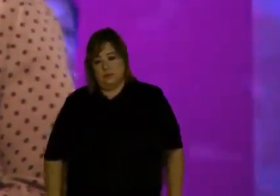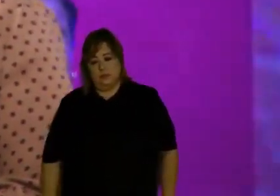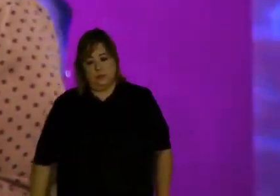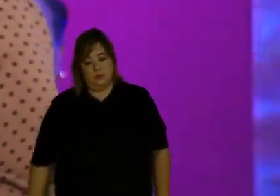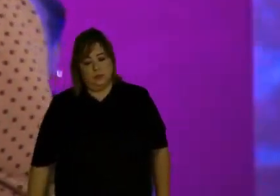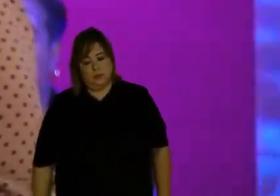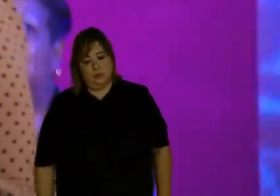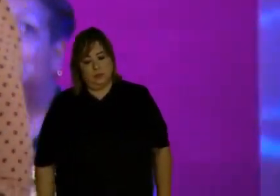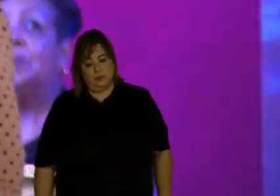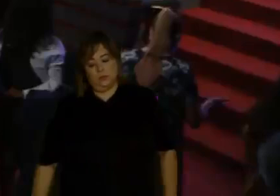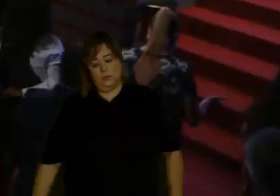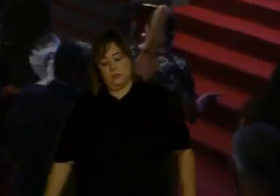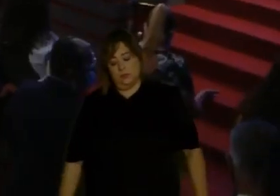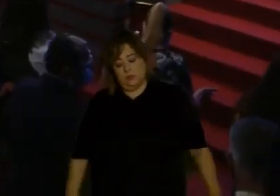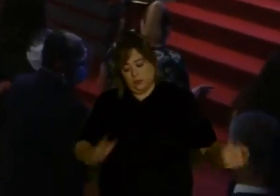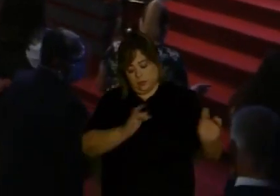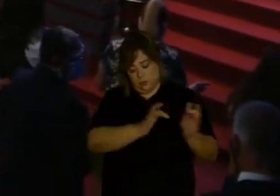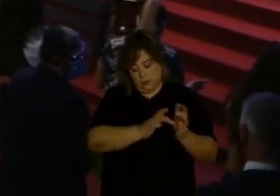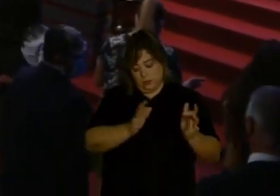Oh Jesús.